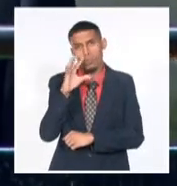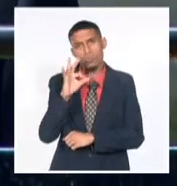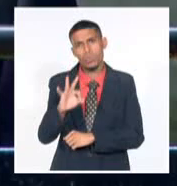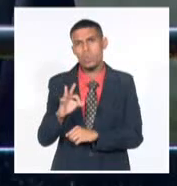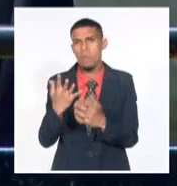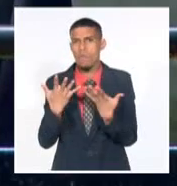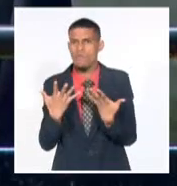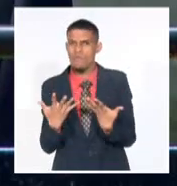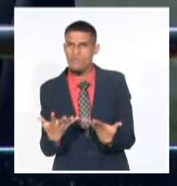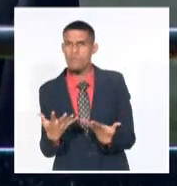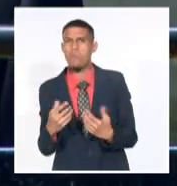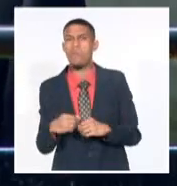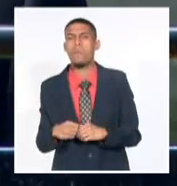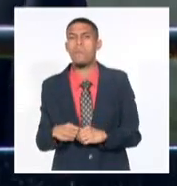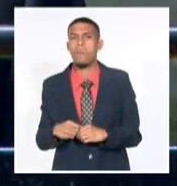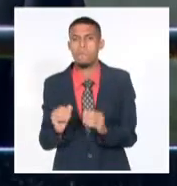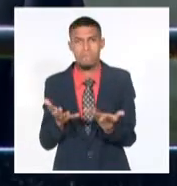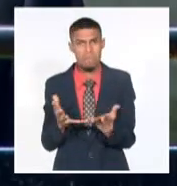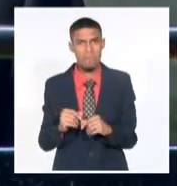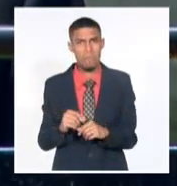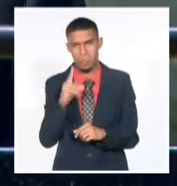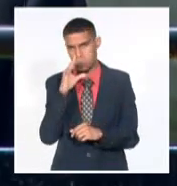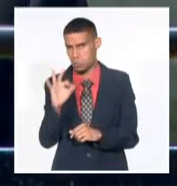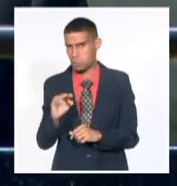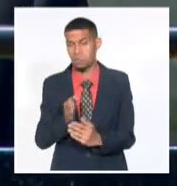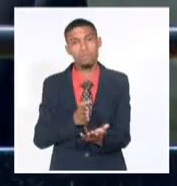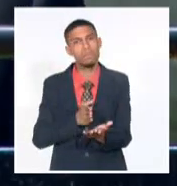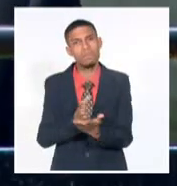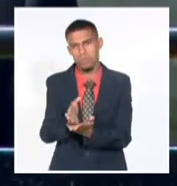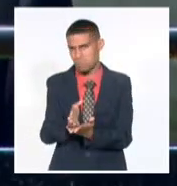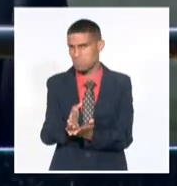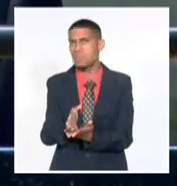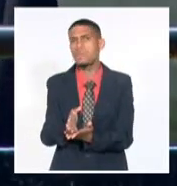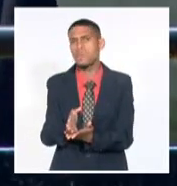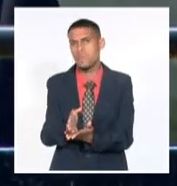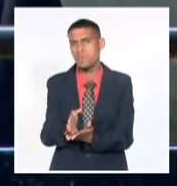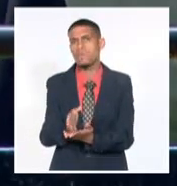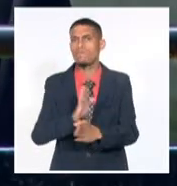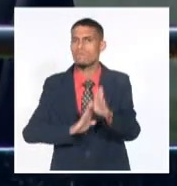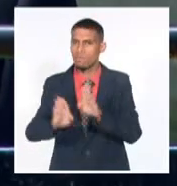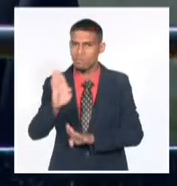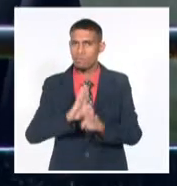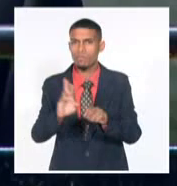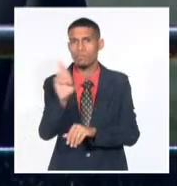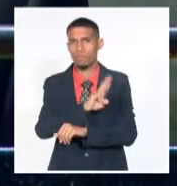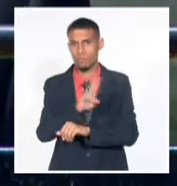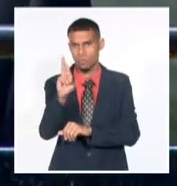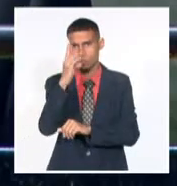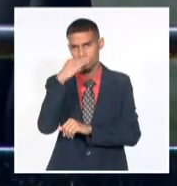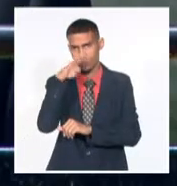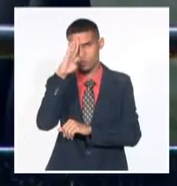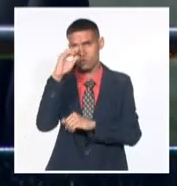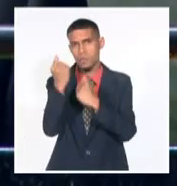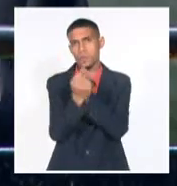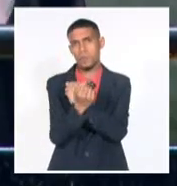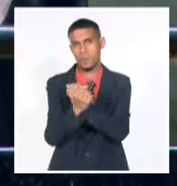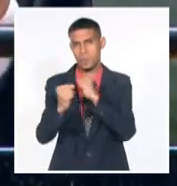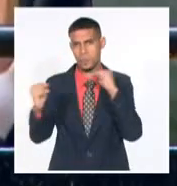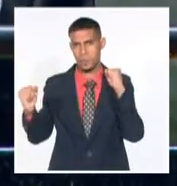empeño de honrar, engrandecer y defender la patria libre y soberana.